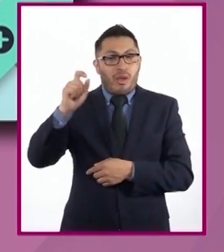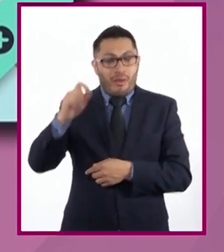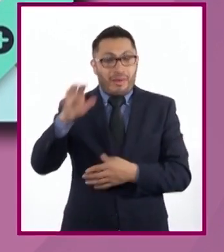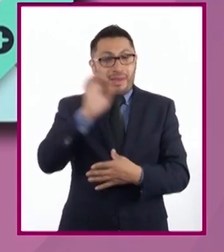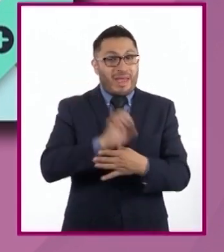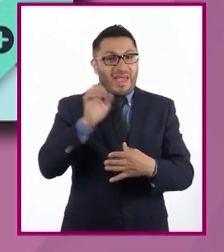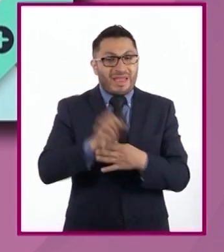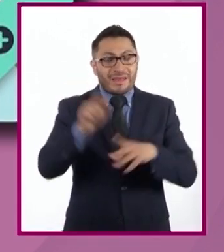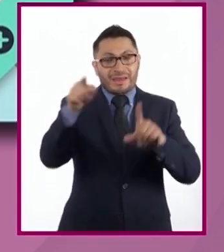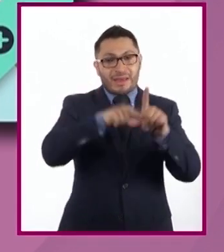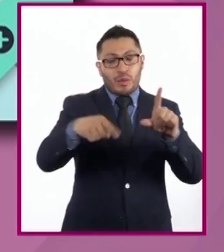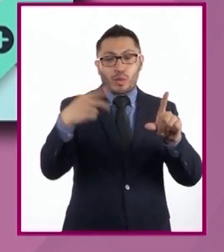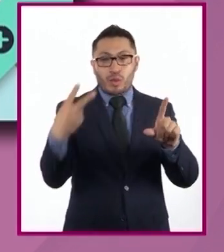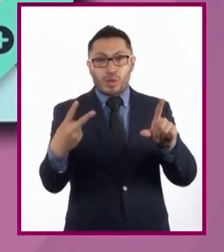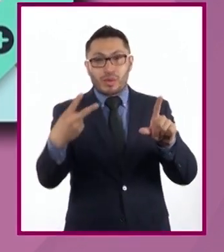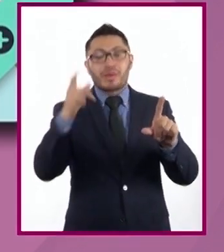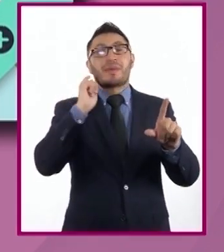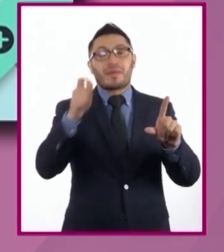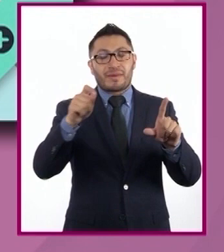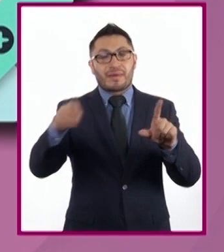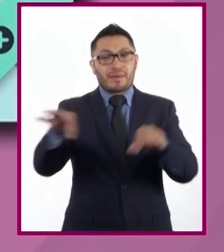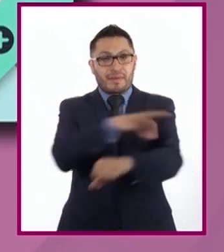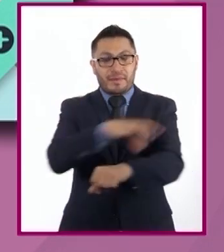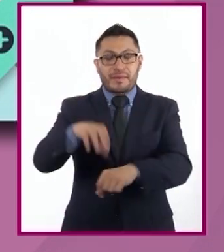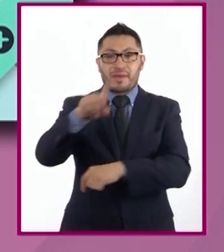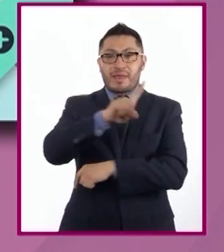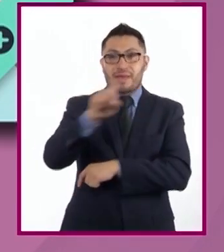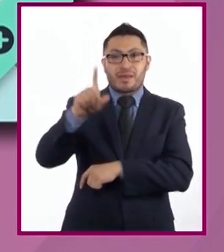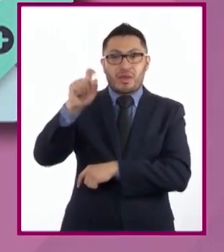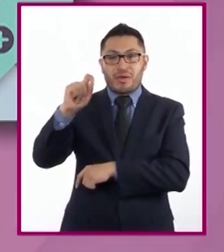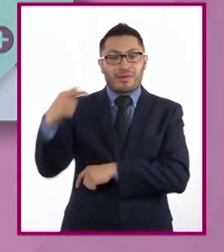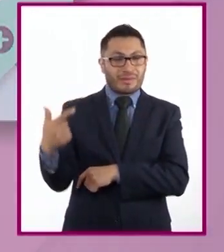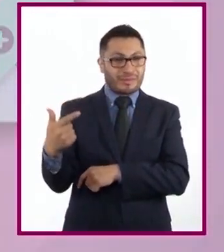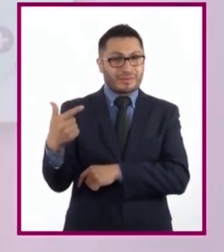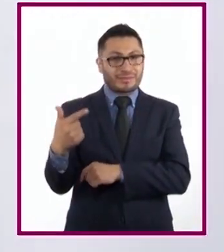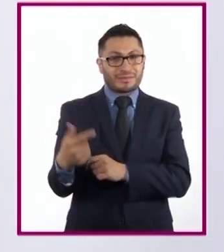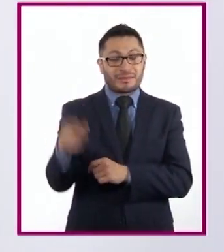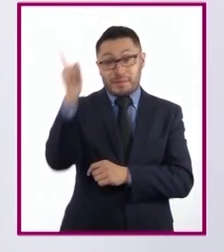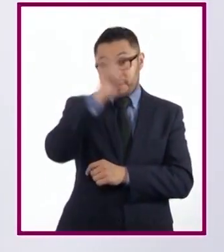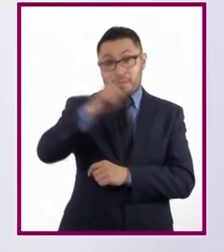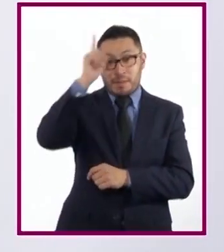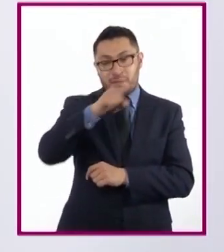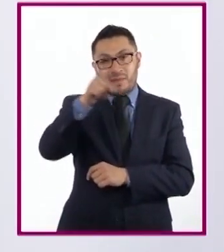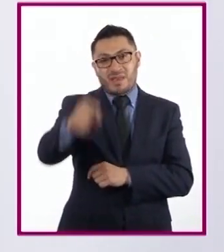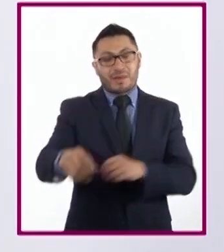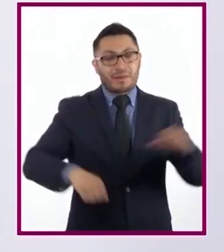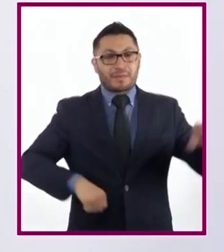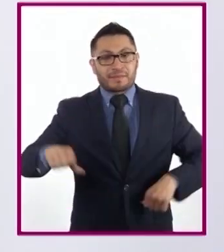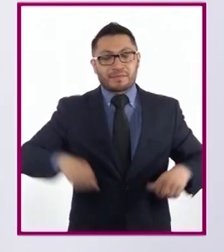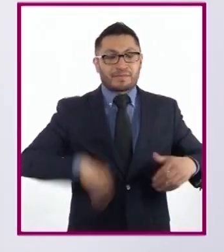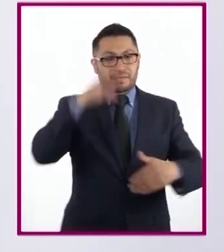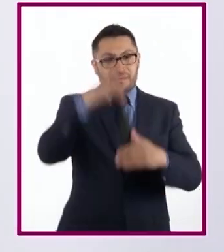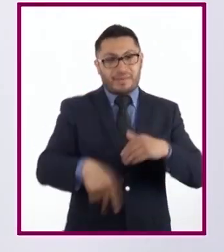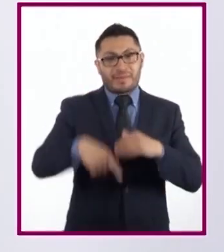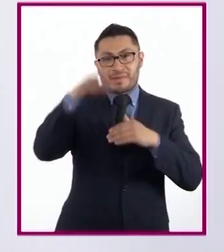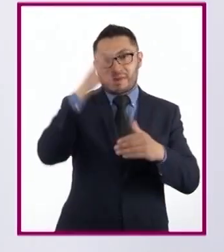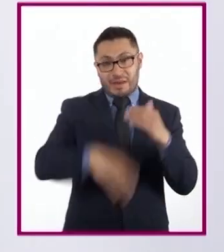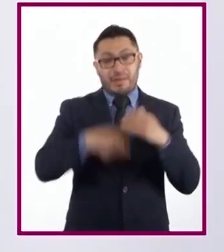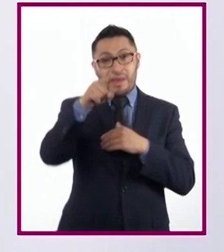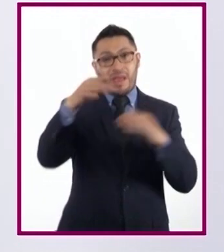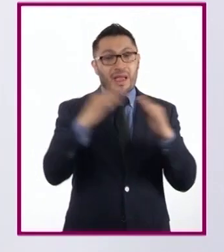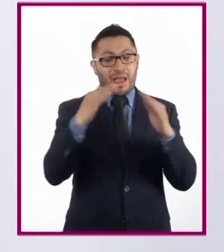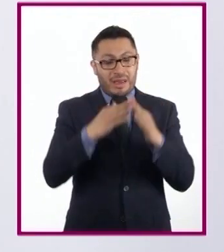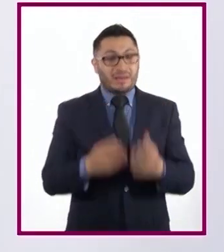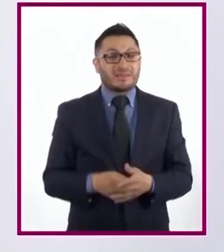lo tanto, el ángulo 2 mide 120 grados. Les sugerimos concluir esta actividad en casa. Ustedes